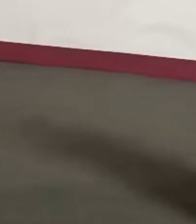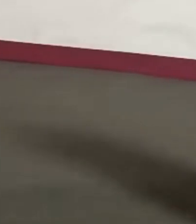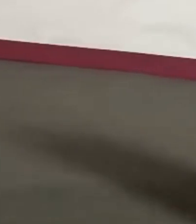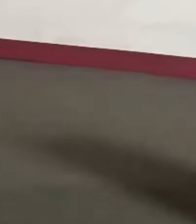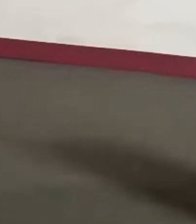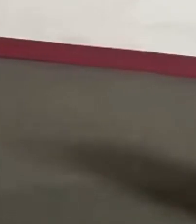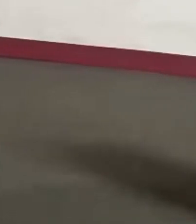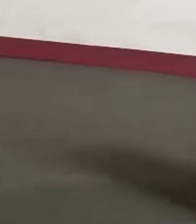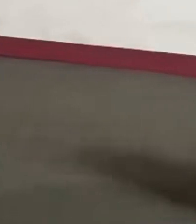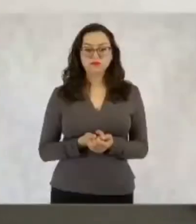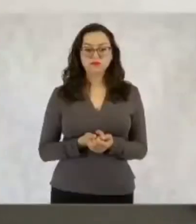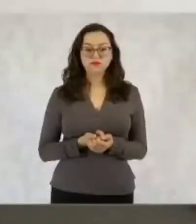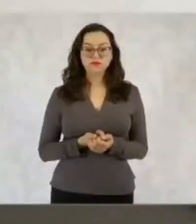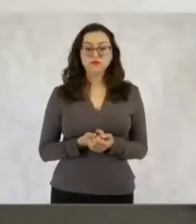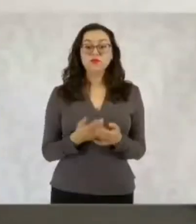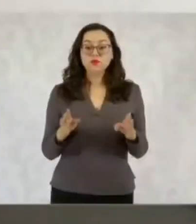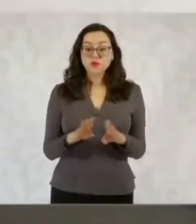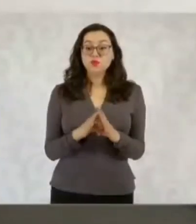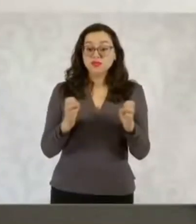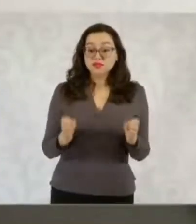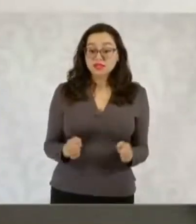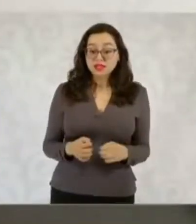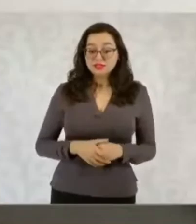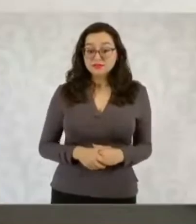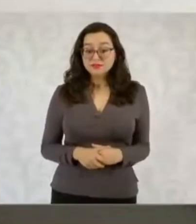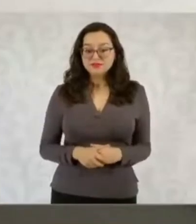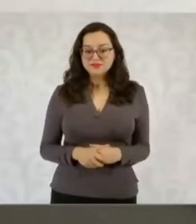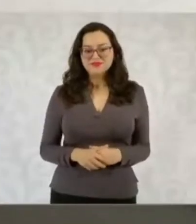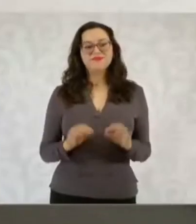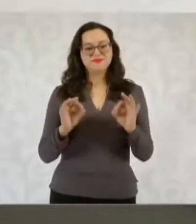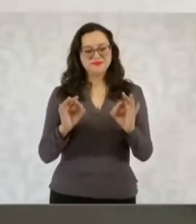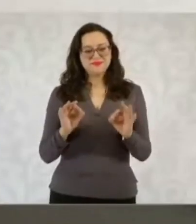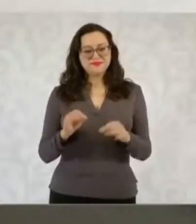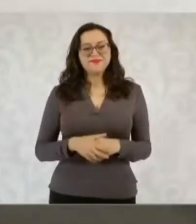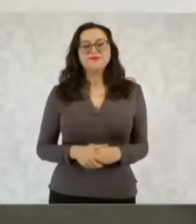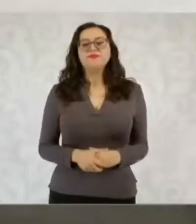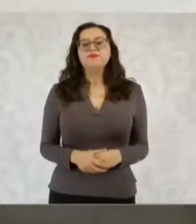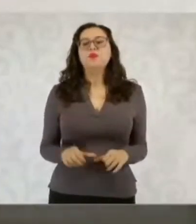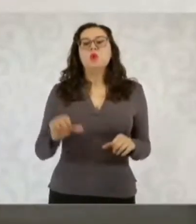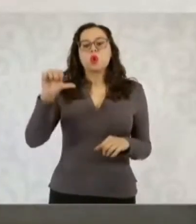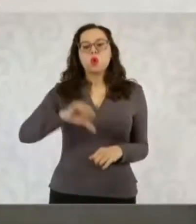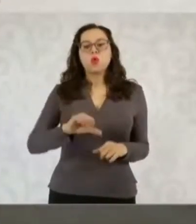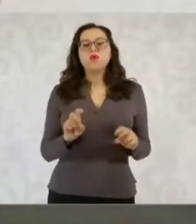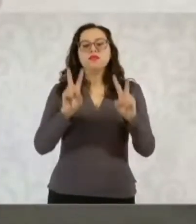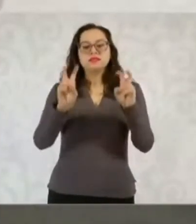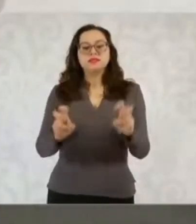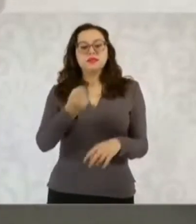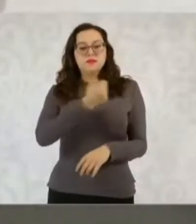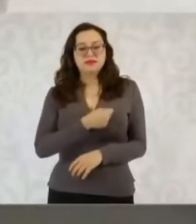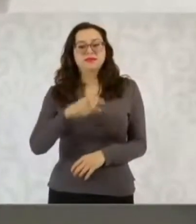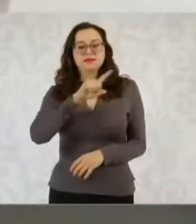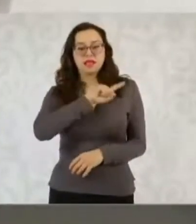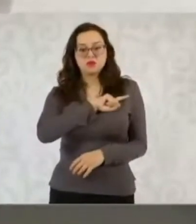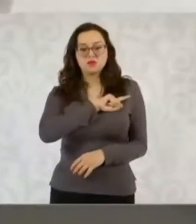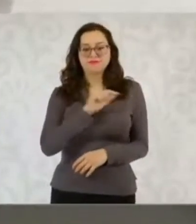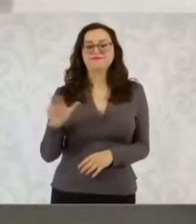¿Cómo está? Qué bueno. Hoy nos toca salud, martes de salud.